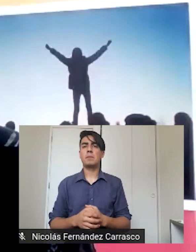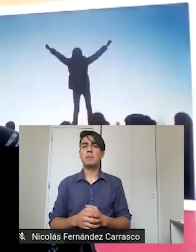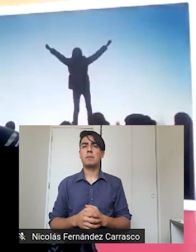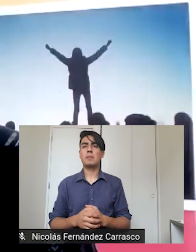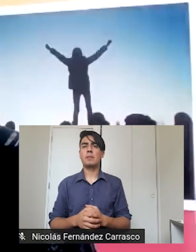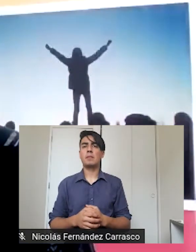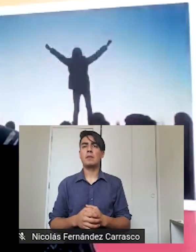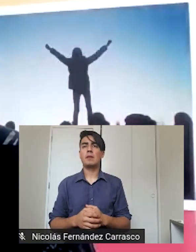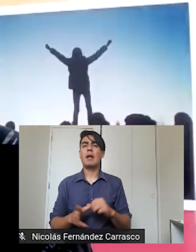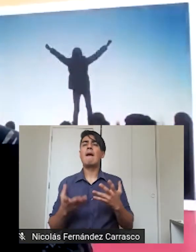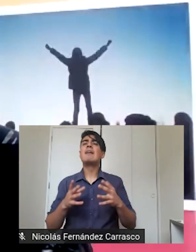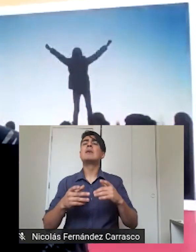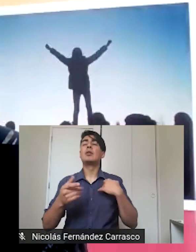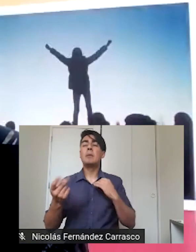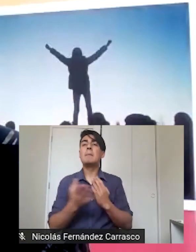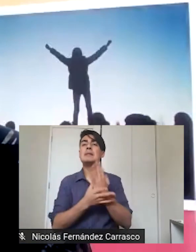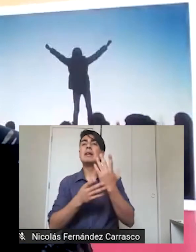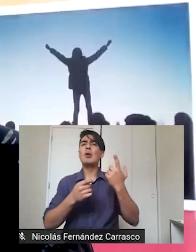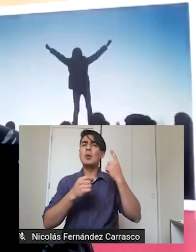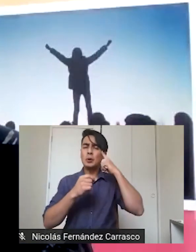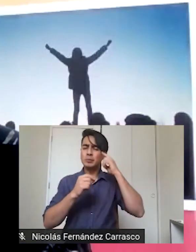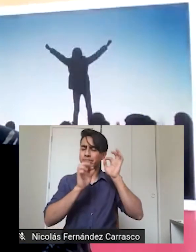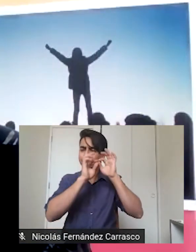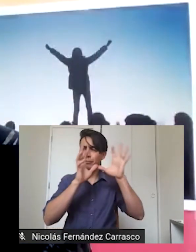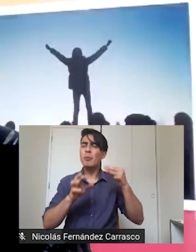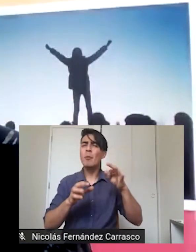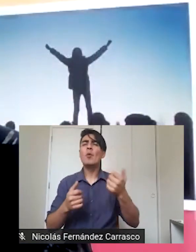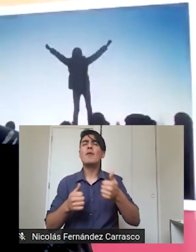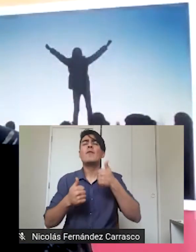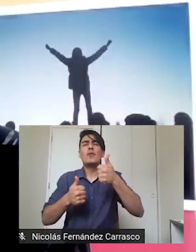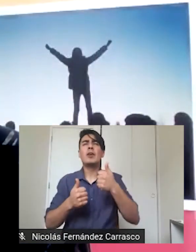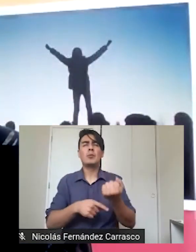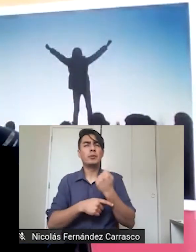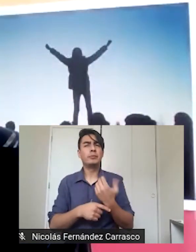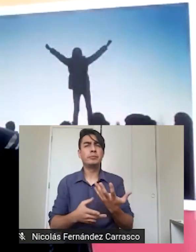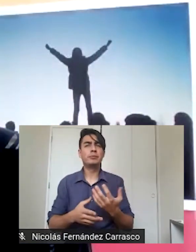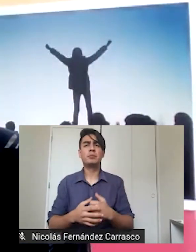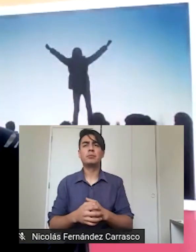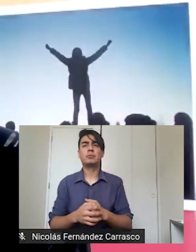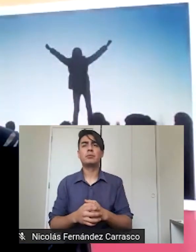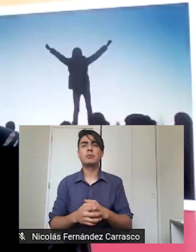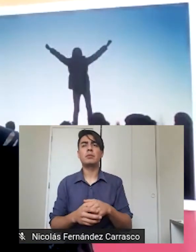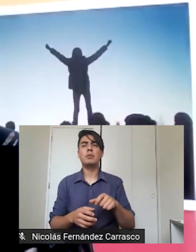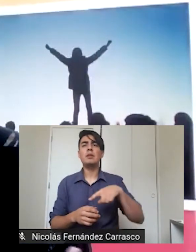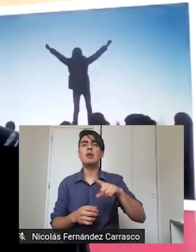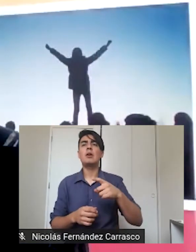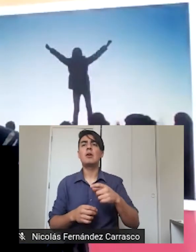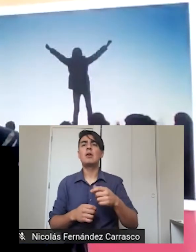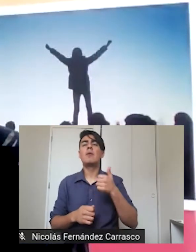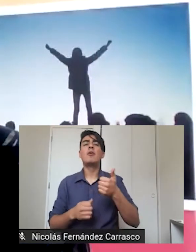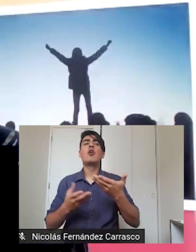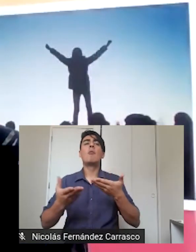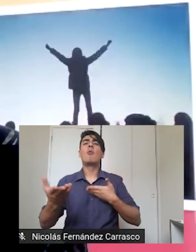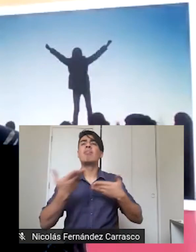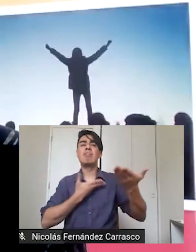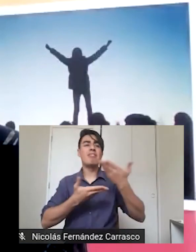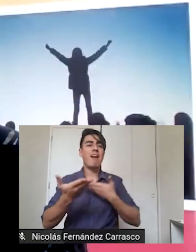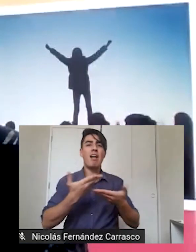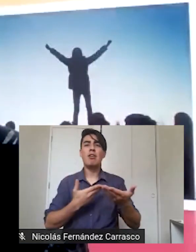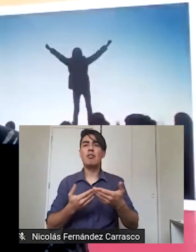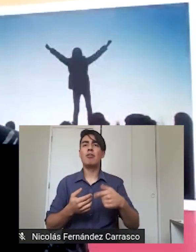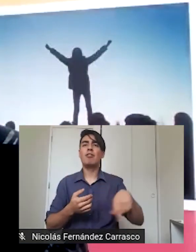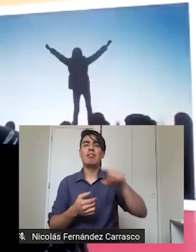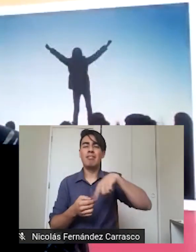que crea una conciencia que es súper útil. Y es súper útil tener un